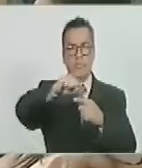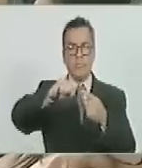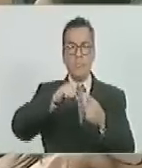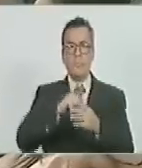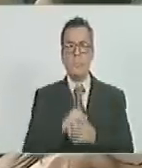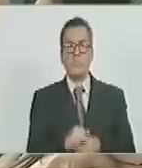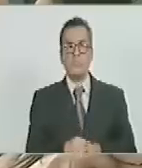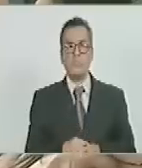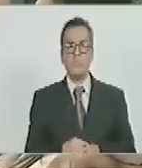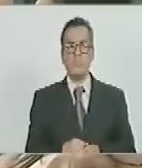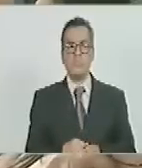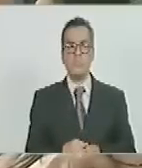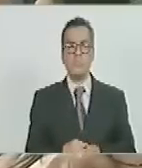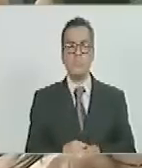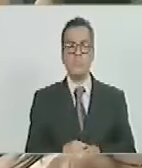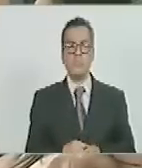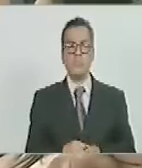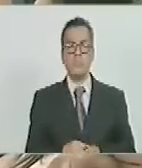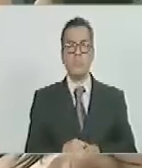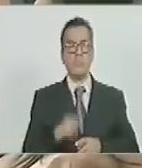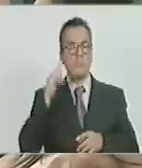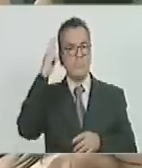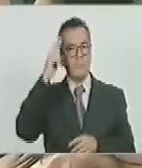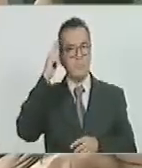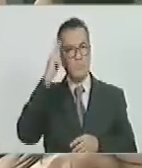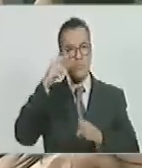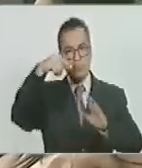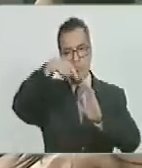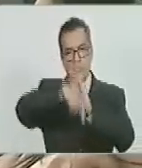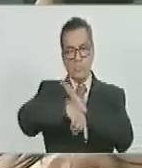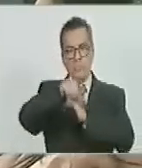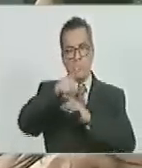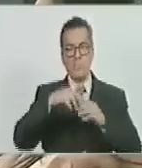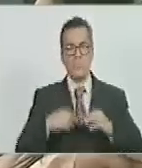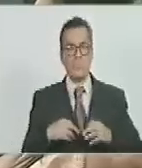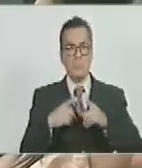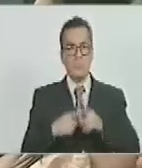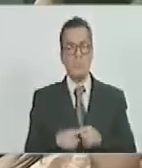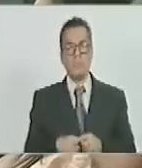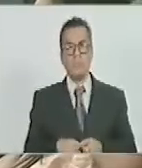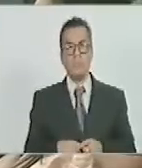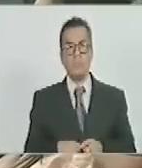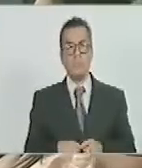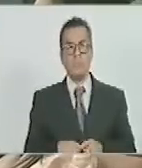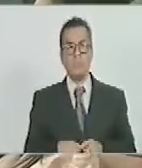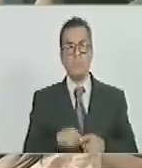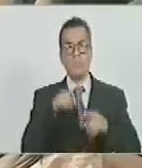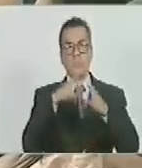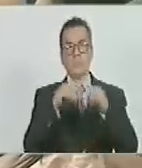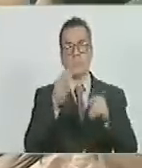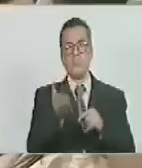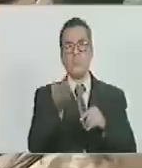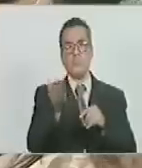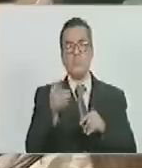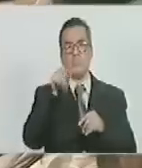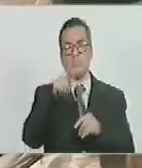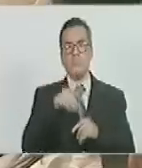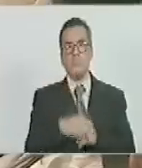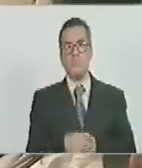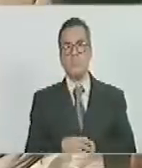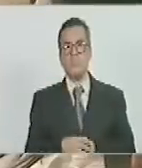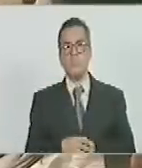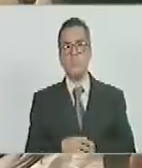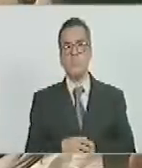que haya reflexiones profundas en ese sentido. Por eso es tan importante entonces